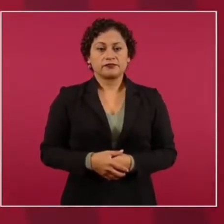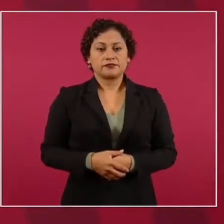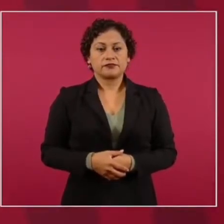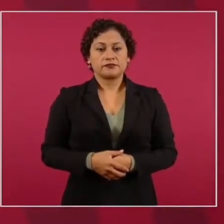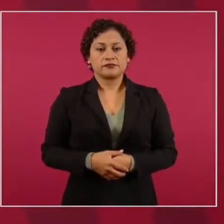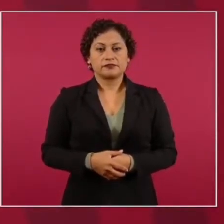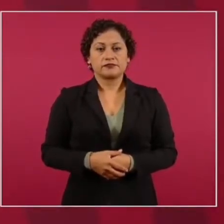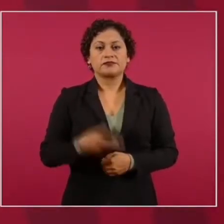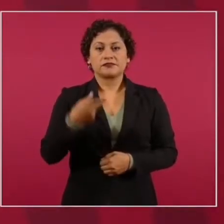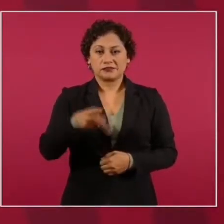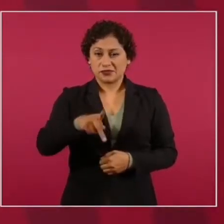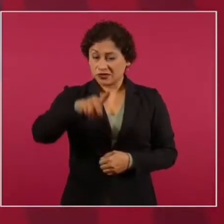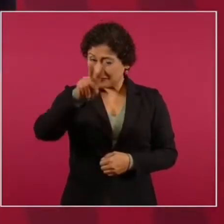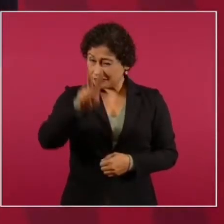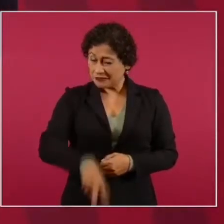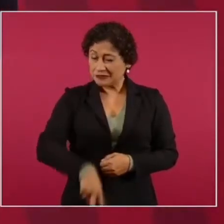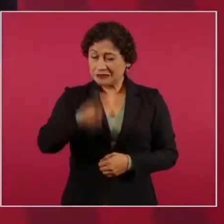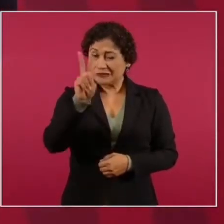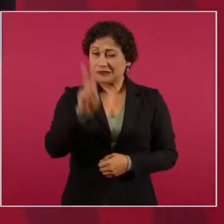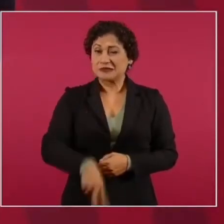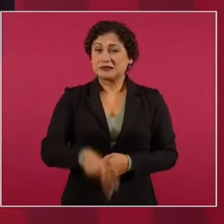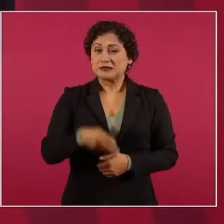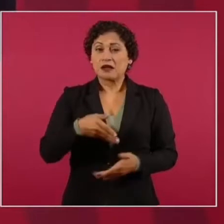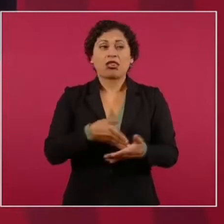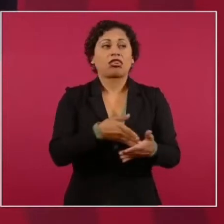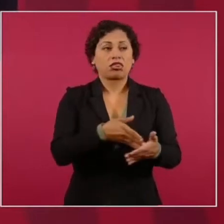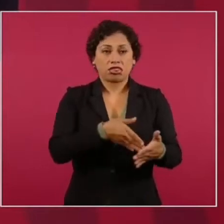no se podía. Nos costó